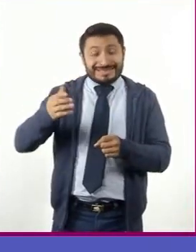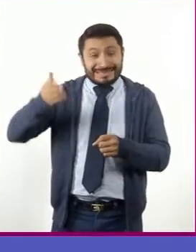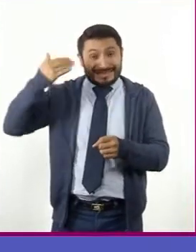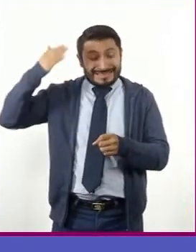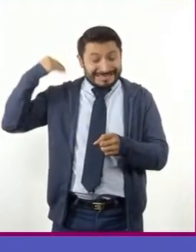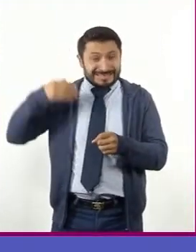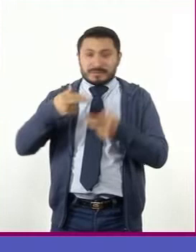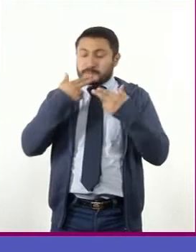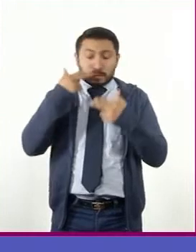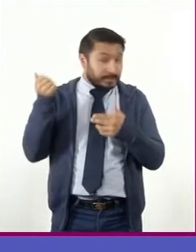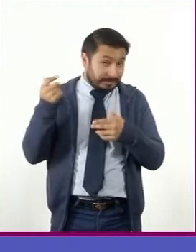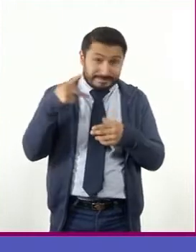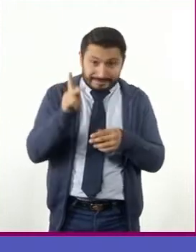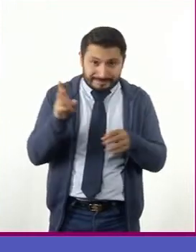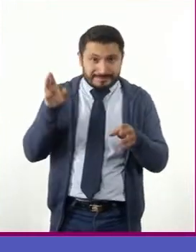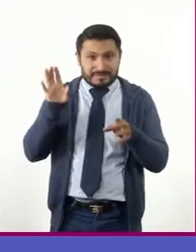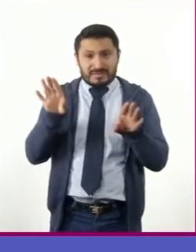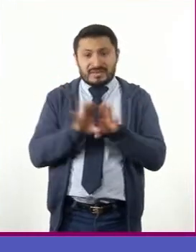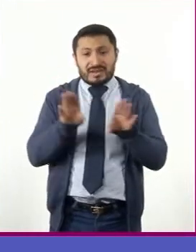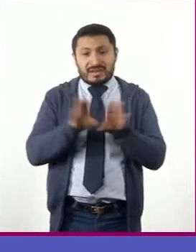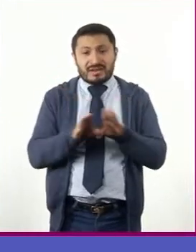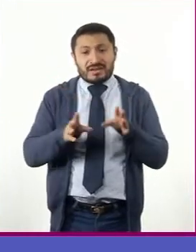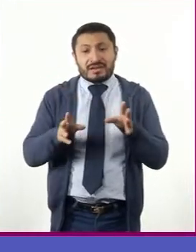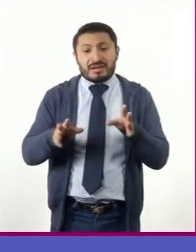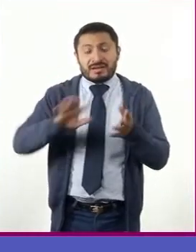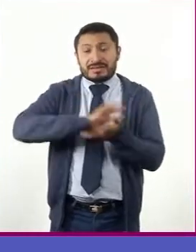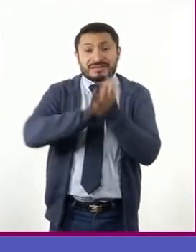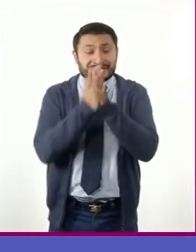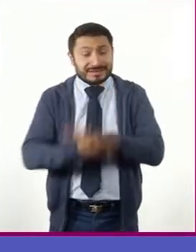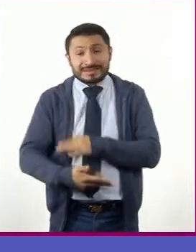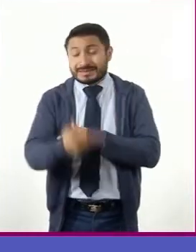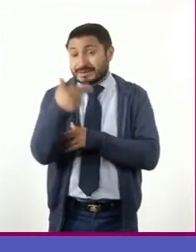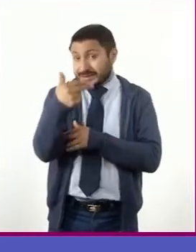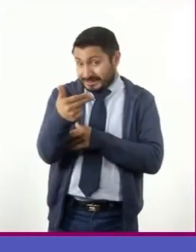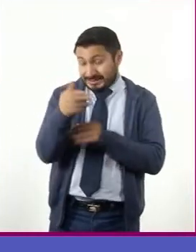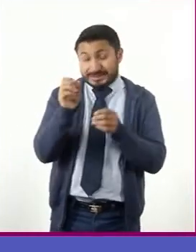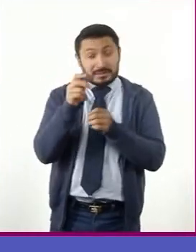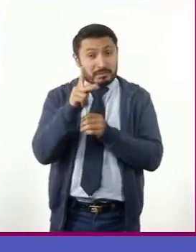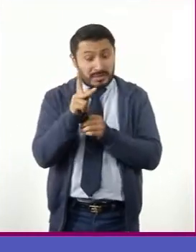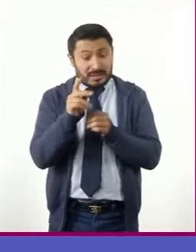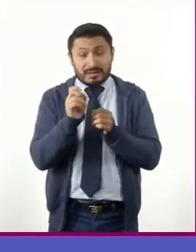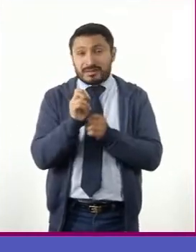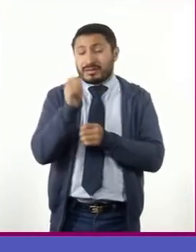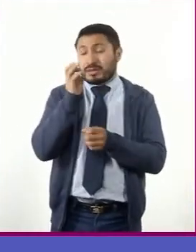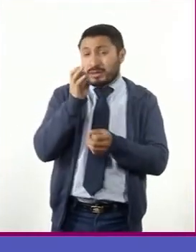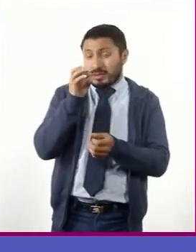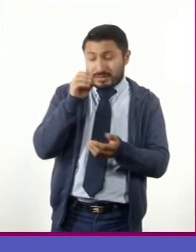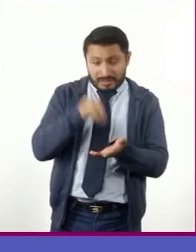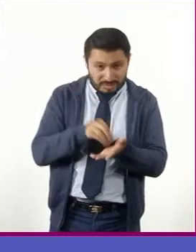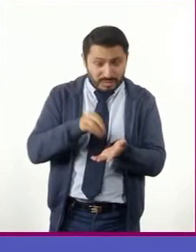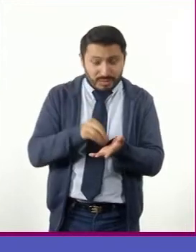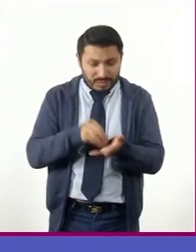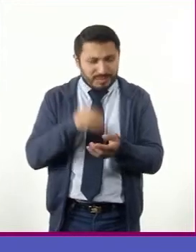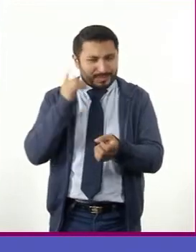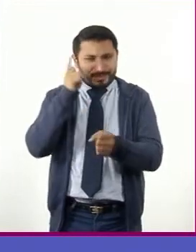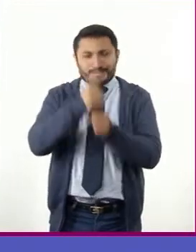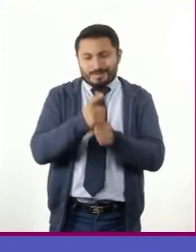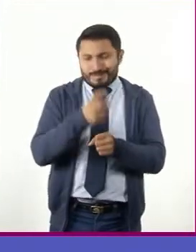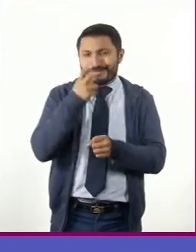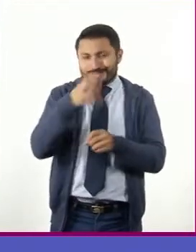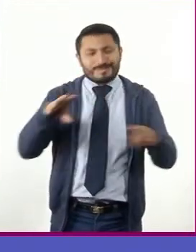utilizaban, pero terminaron convirtiéndose en la H, por ejemplo, pero que todavía podemos encontrar estos